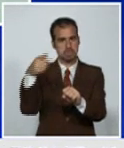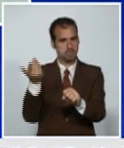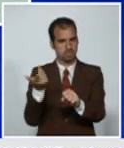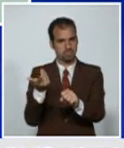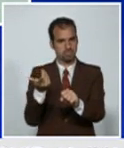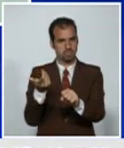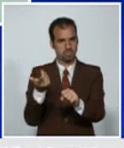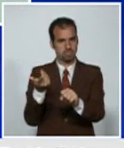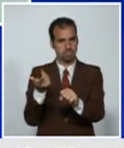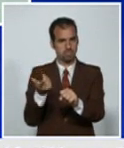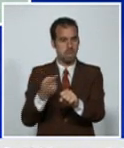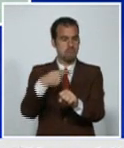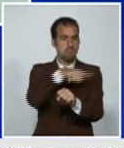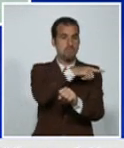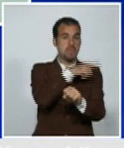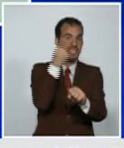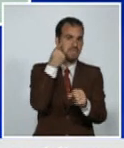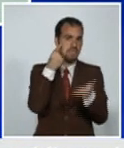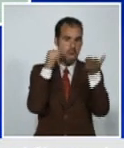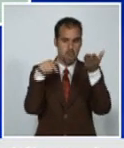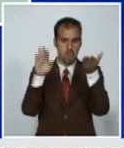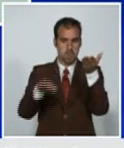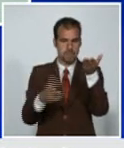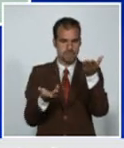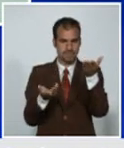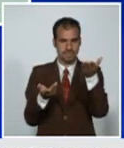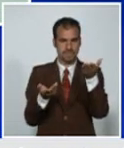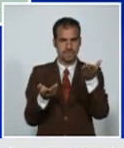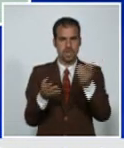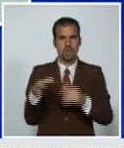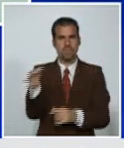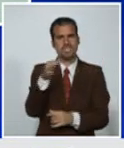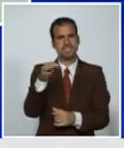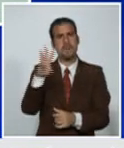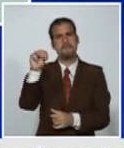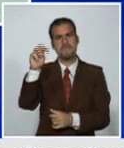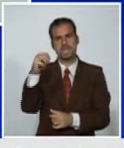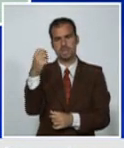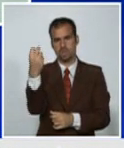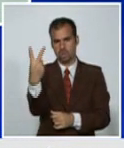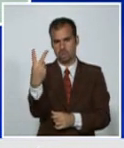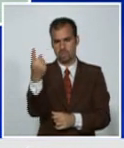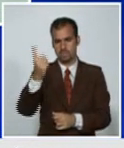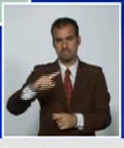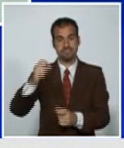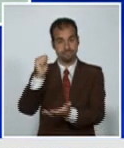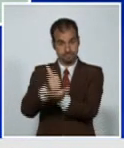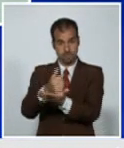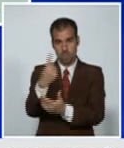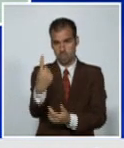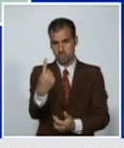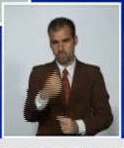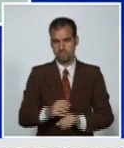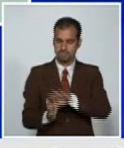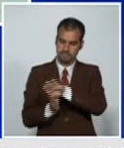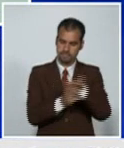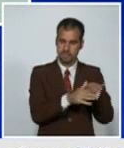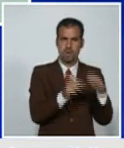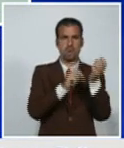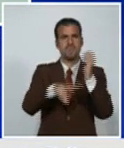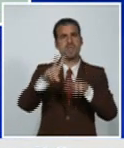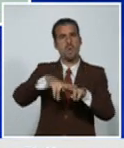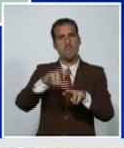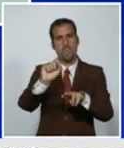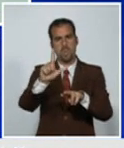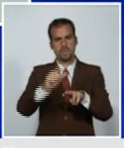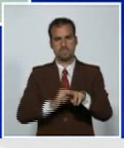anterior, 2 en Manatí y 1 en el municipio Las Tunas. Holguín, provincia que después